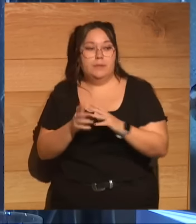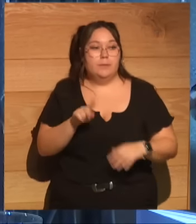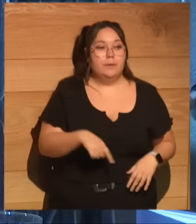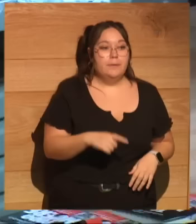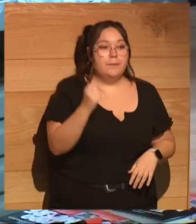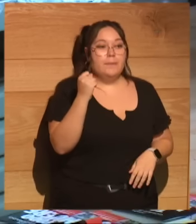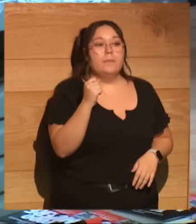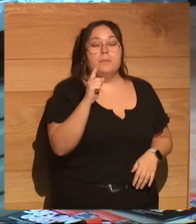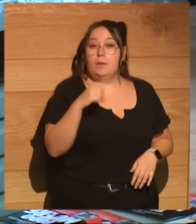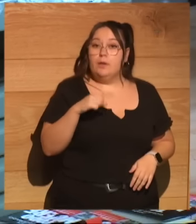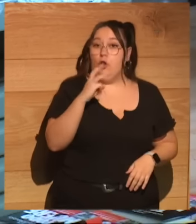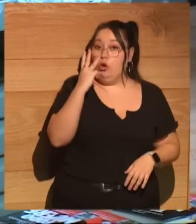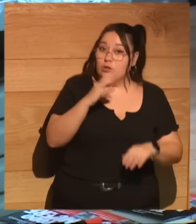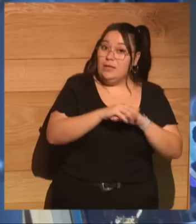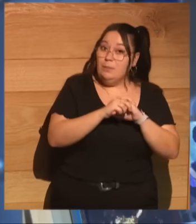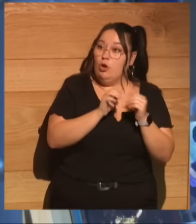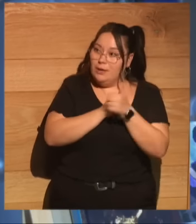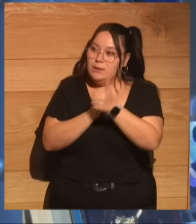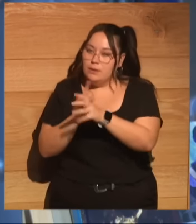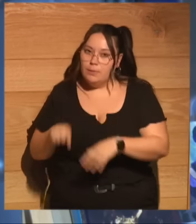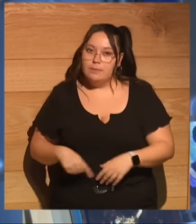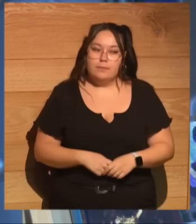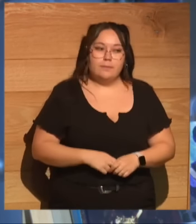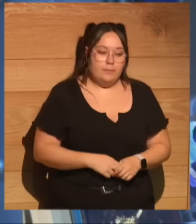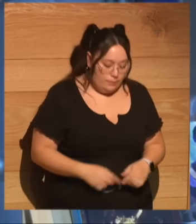con picas y antorchas los tres amigos.